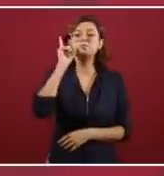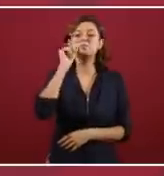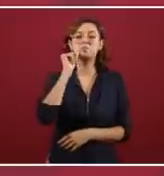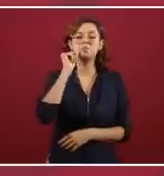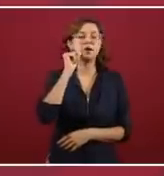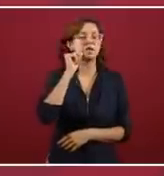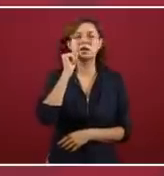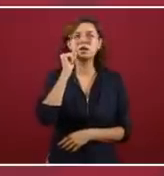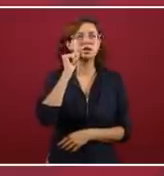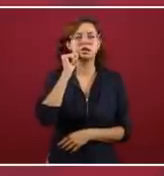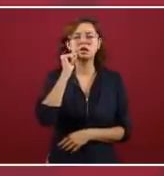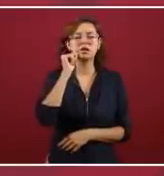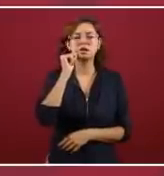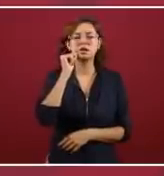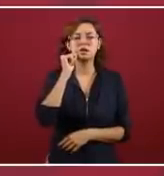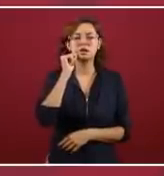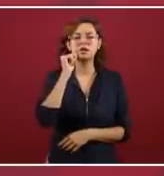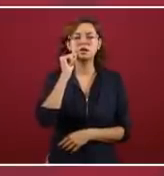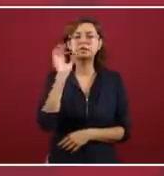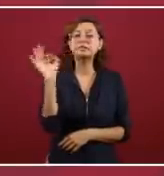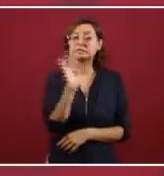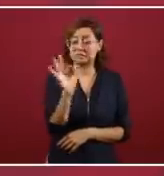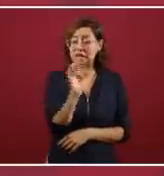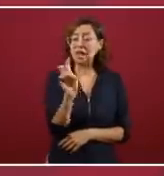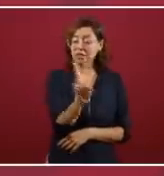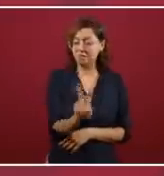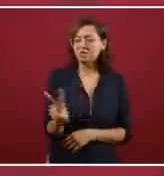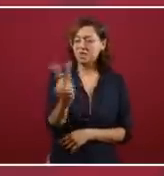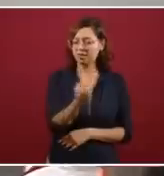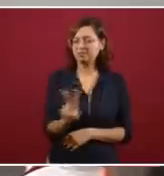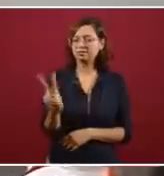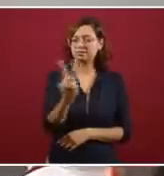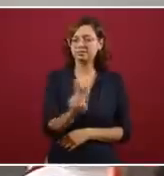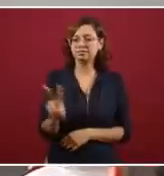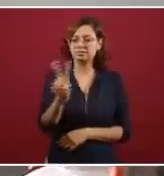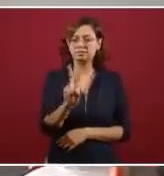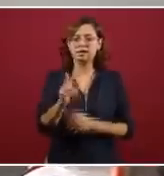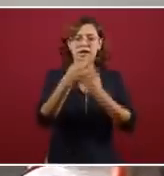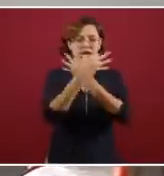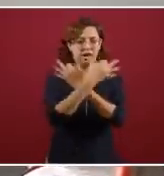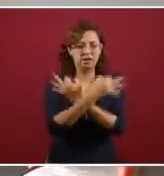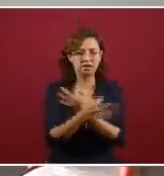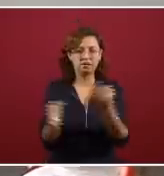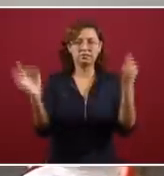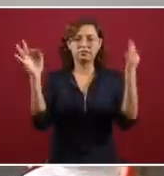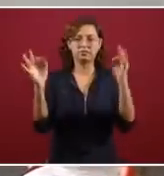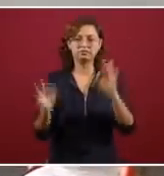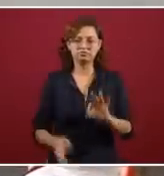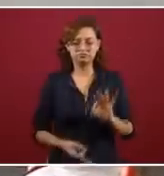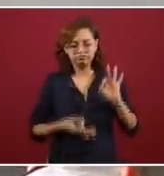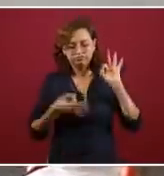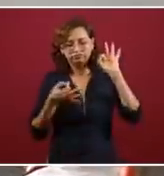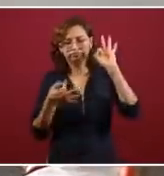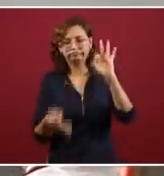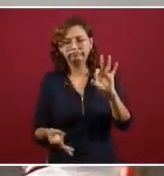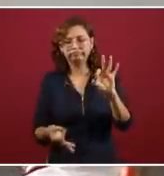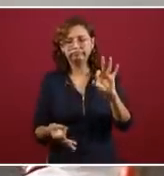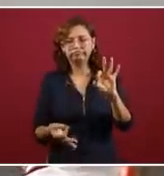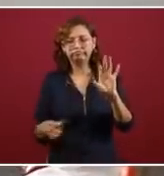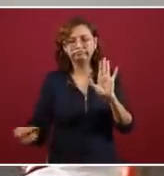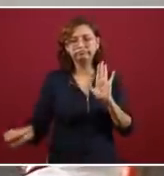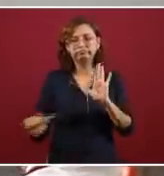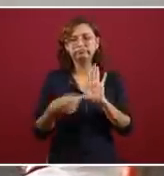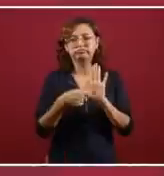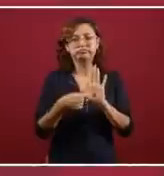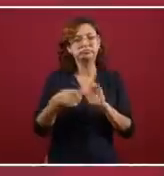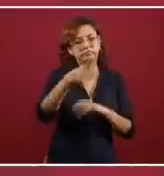no, pero es posible que el viernes que lo demos a conocer, el documento que suscriben